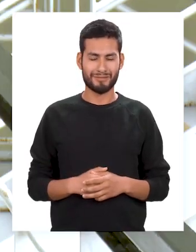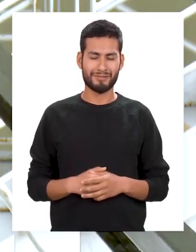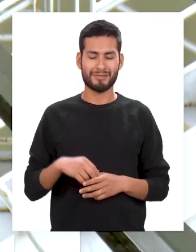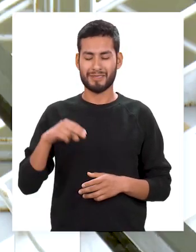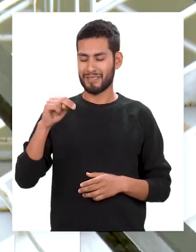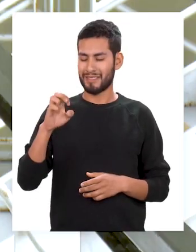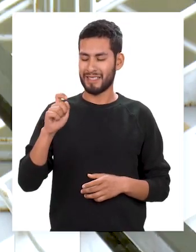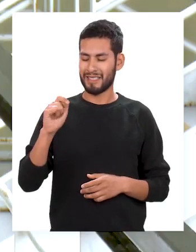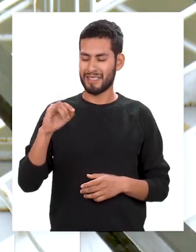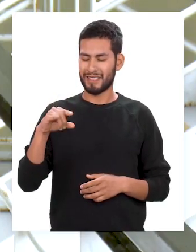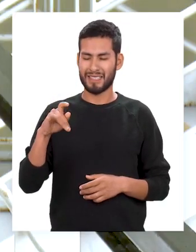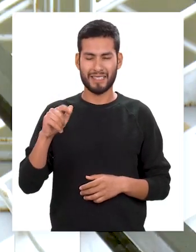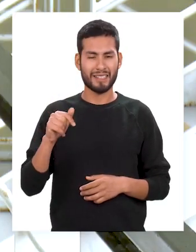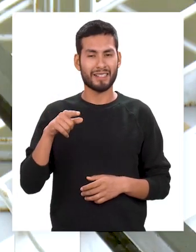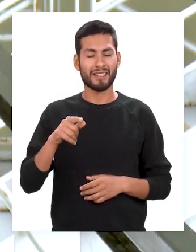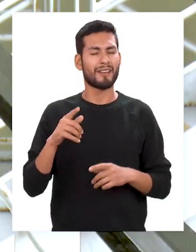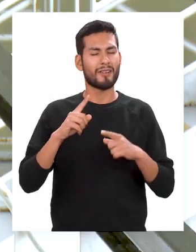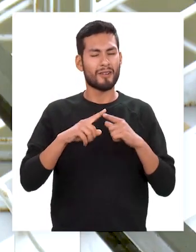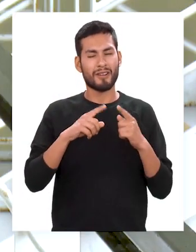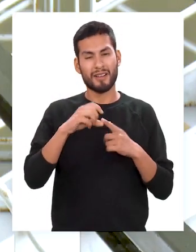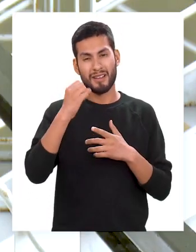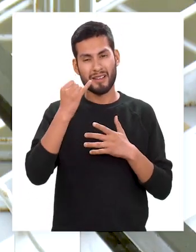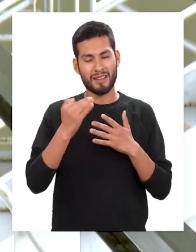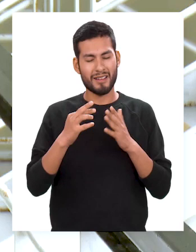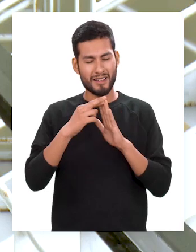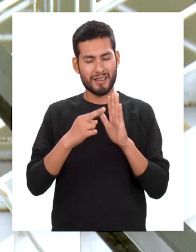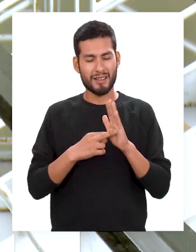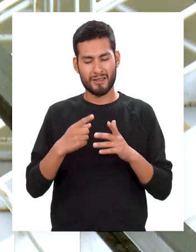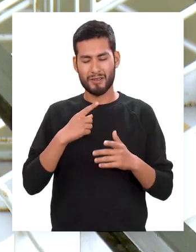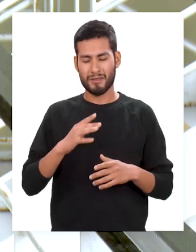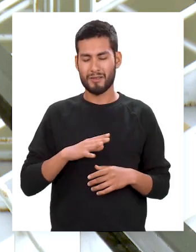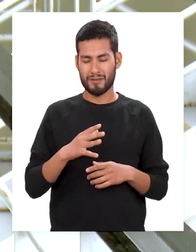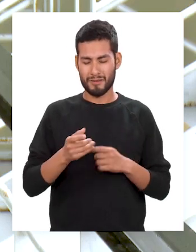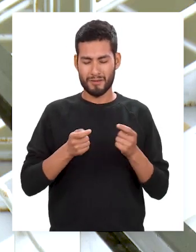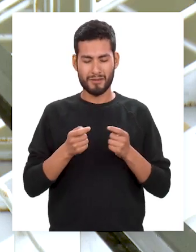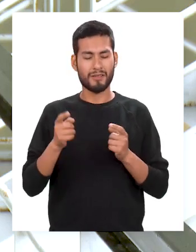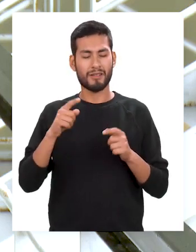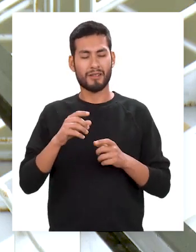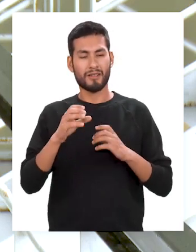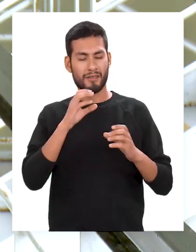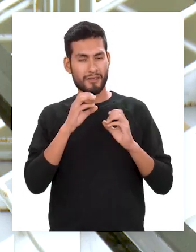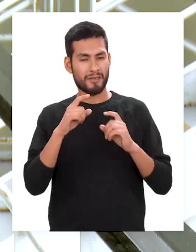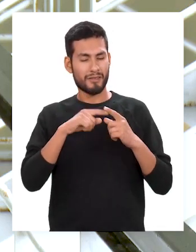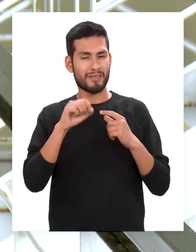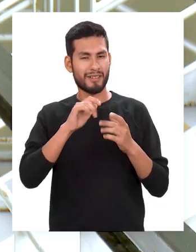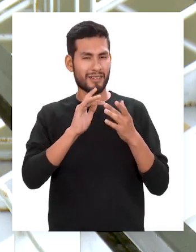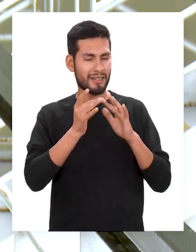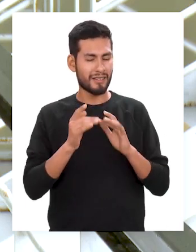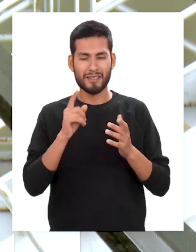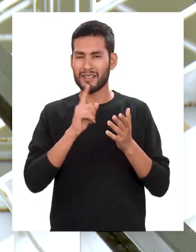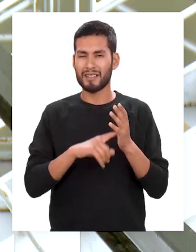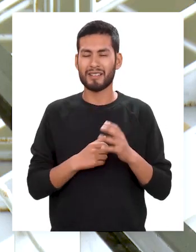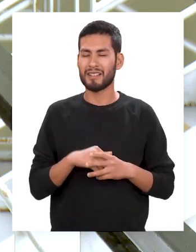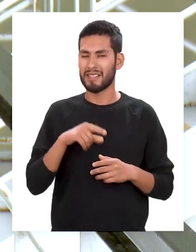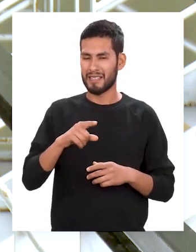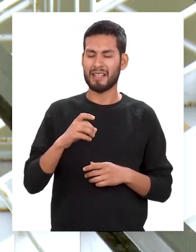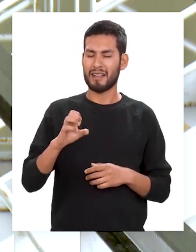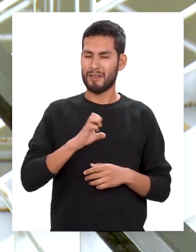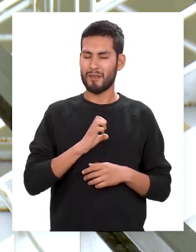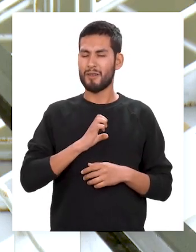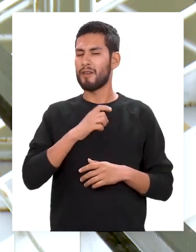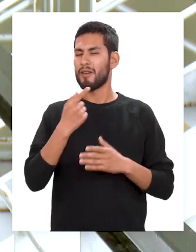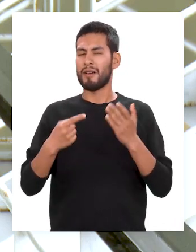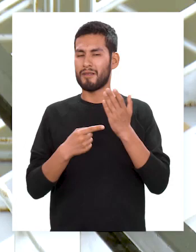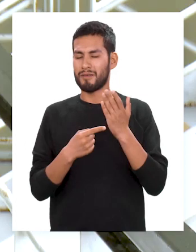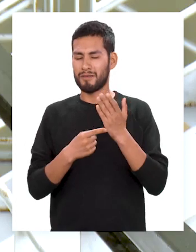La netiqueta es el conjunto de reglas que regulan el comportamiento de los usuarios al comunicarse en la red. Es decir, es la etiqueta del mundo